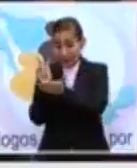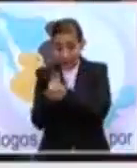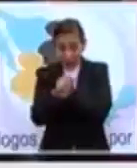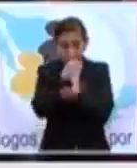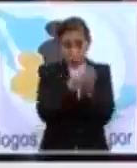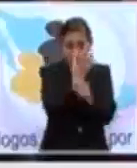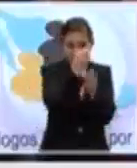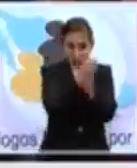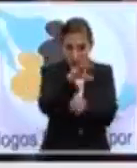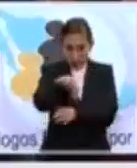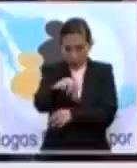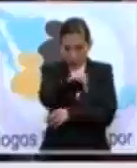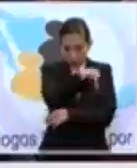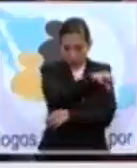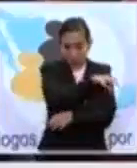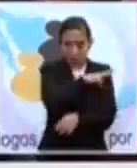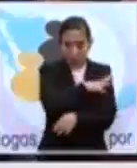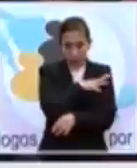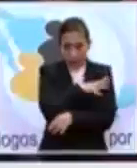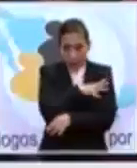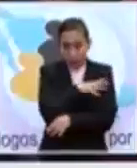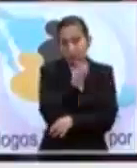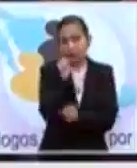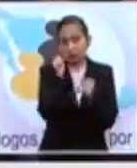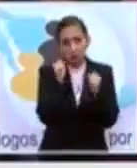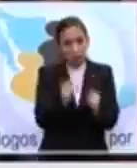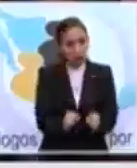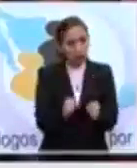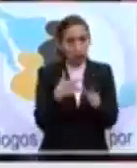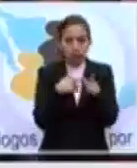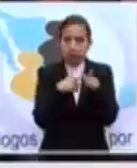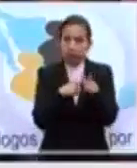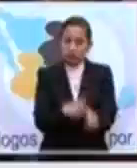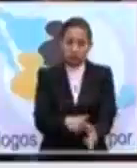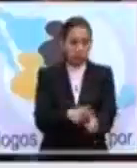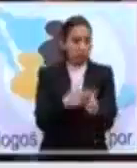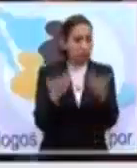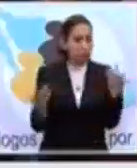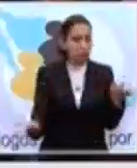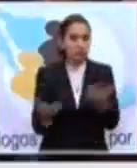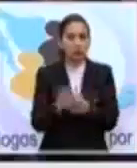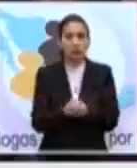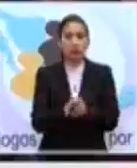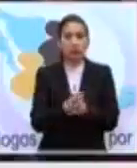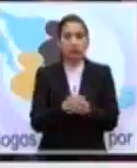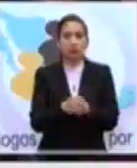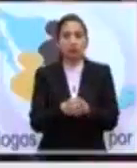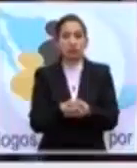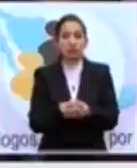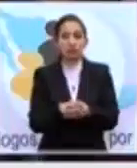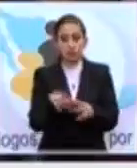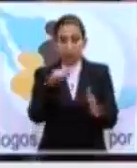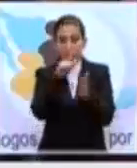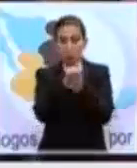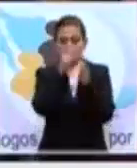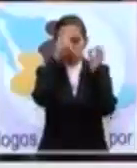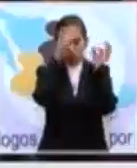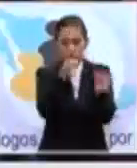han dado y que seguramente tendrán que seguirse presentando a nivel